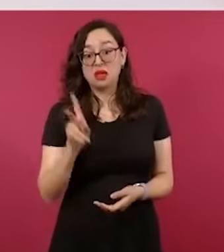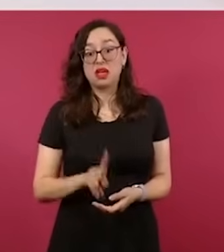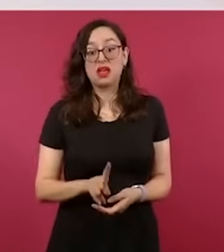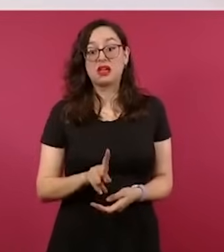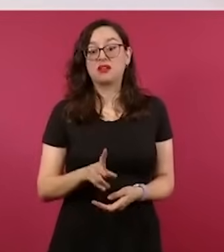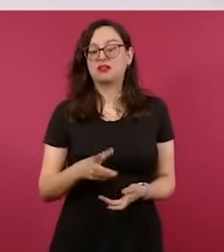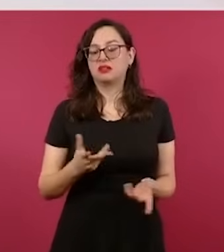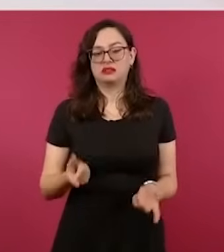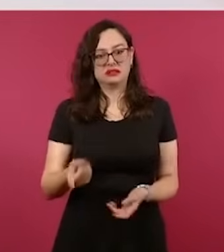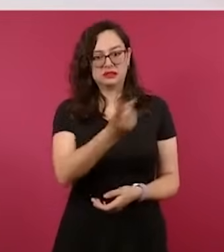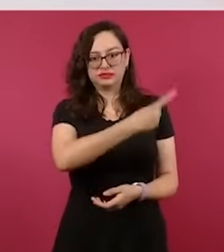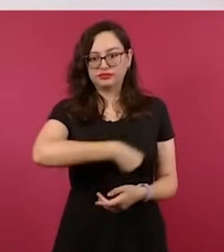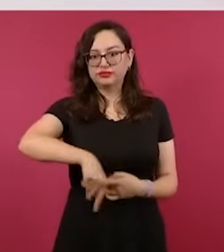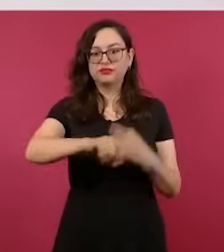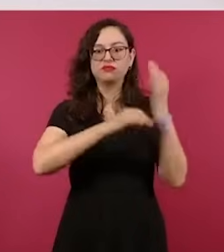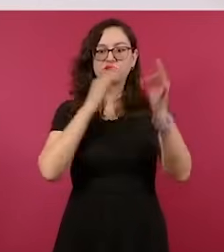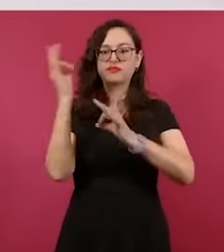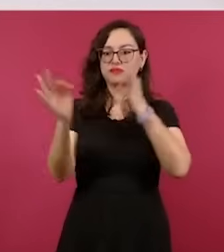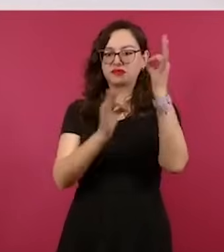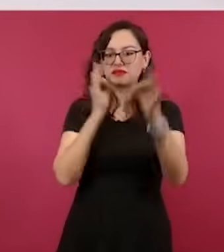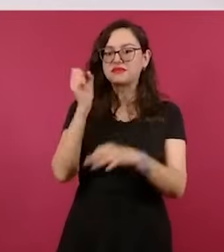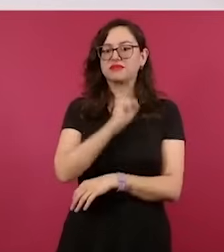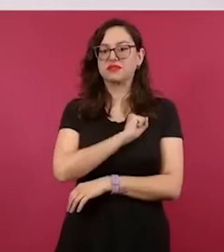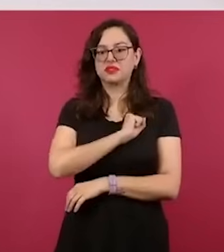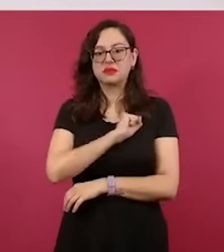mercenarios muy perversos,